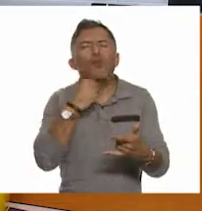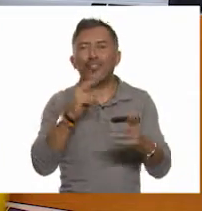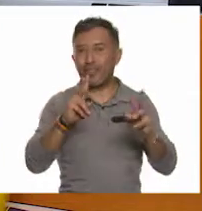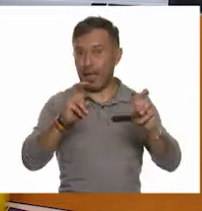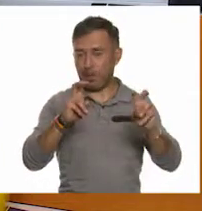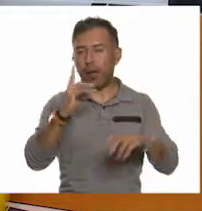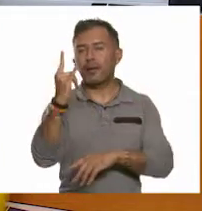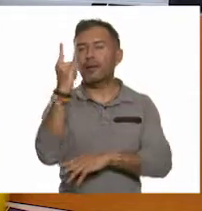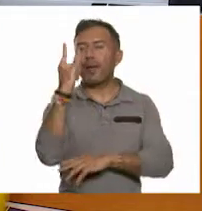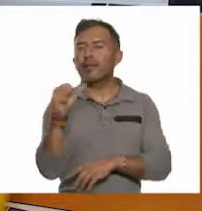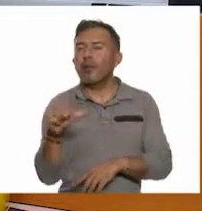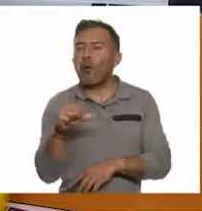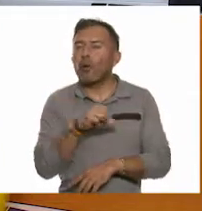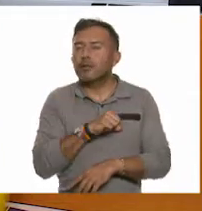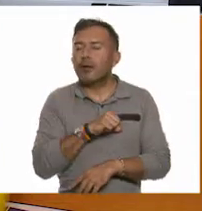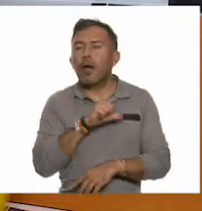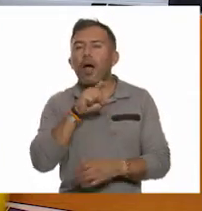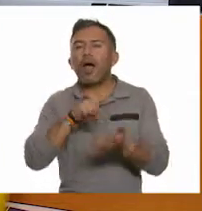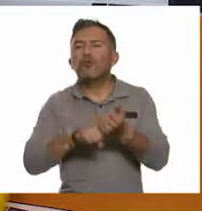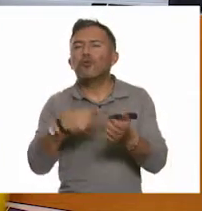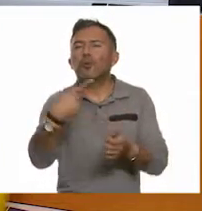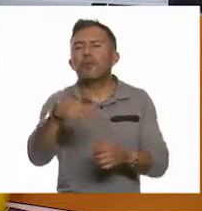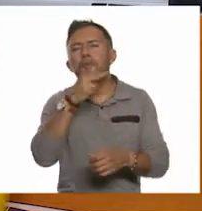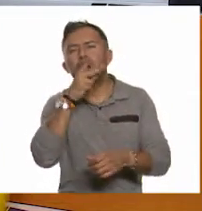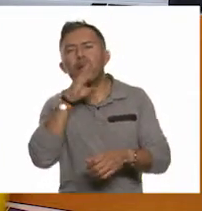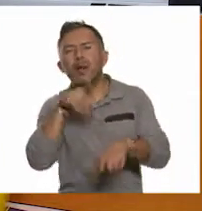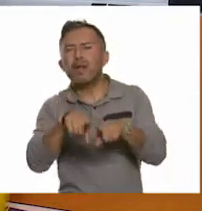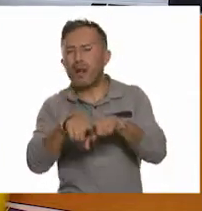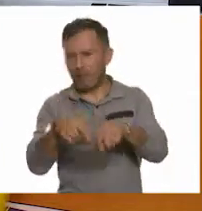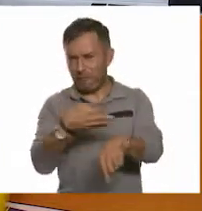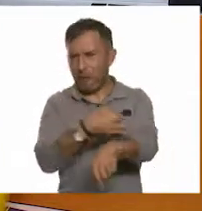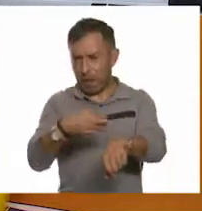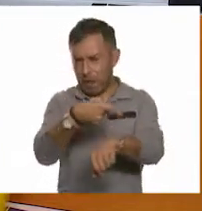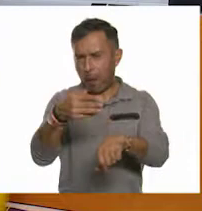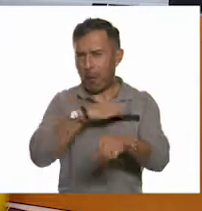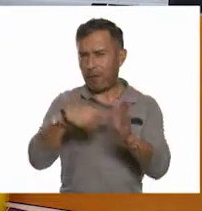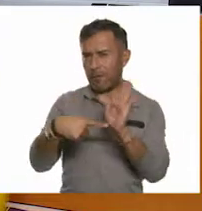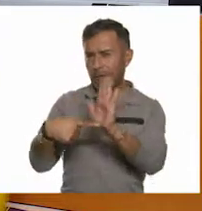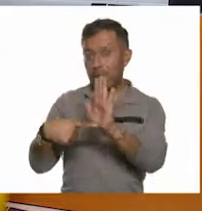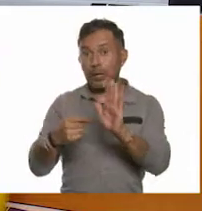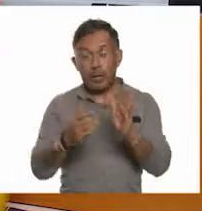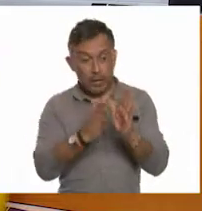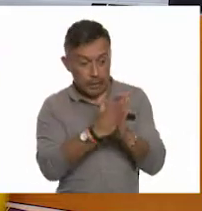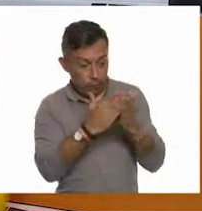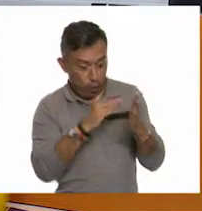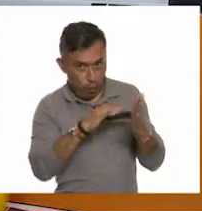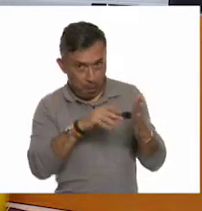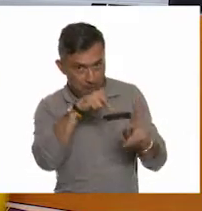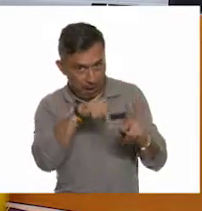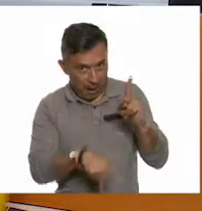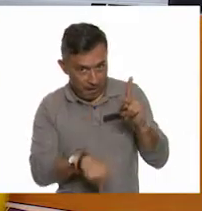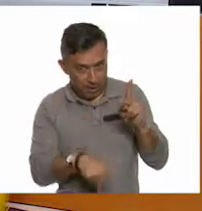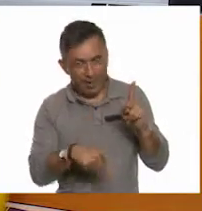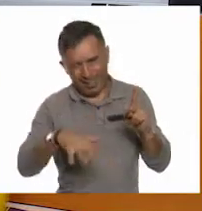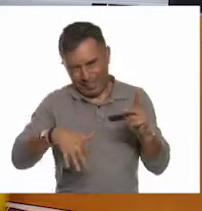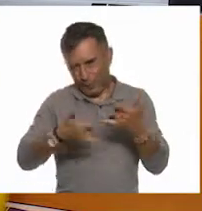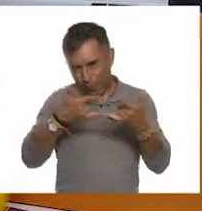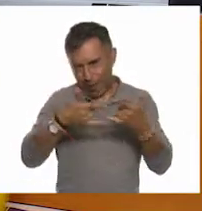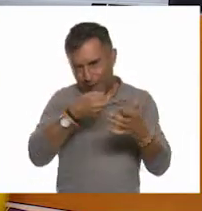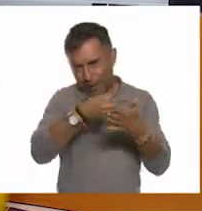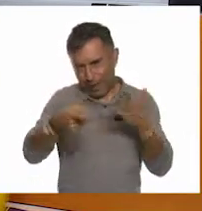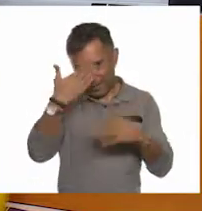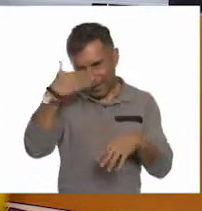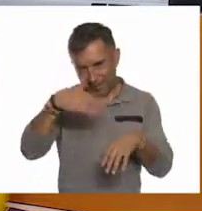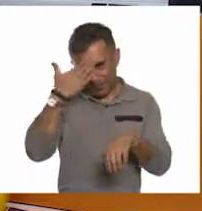gigante egoísta con su familia. Léanselo. Si en el libro no está completo, ustedes ya conocen la historia.